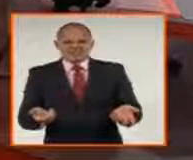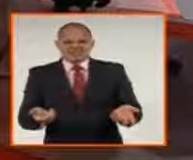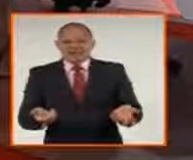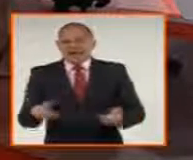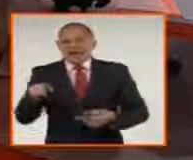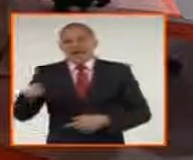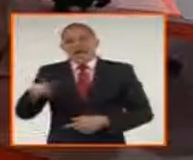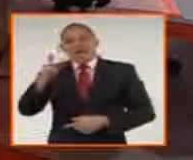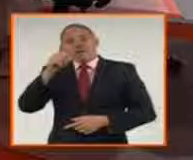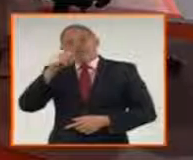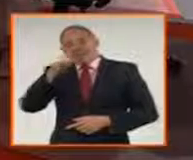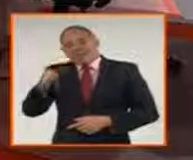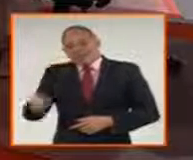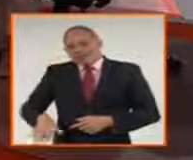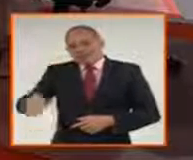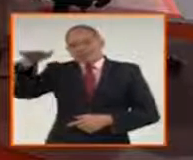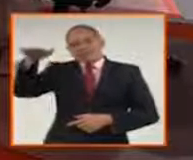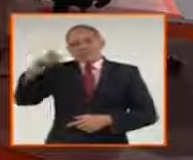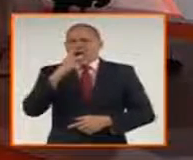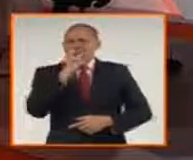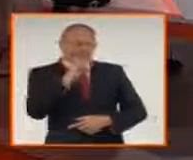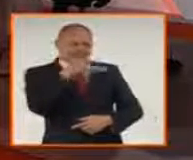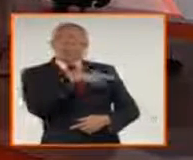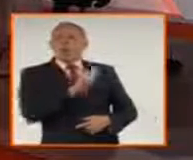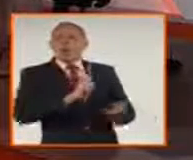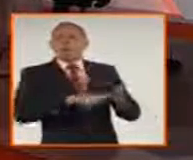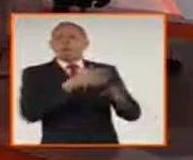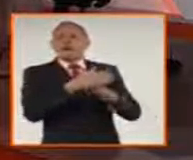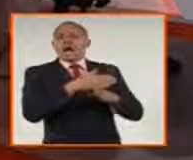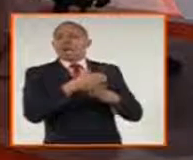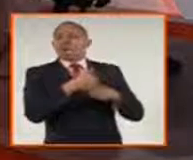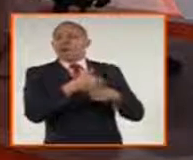alimentos, este derecho de comunicación familiar.